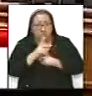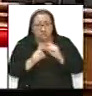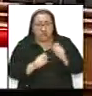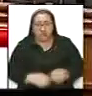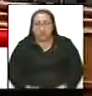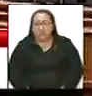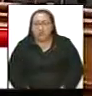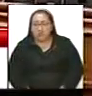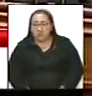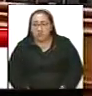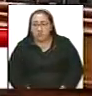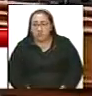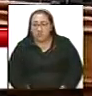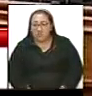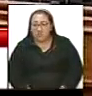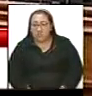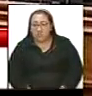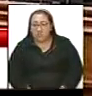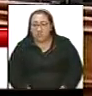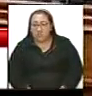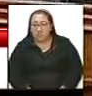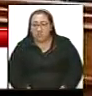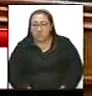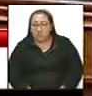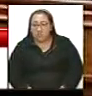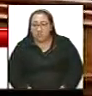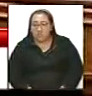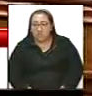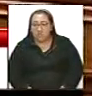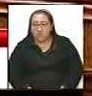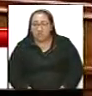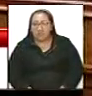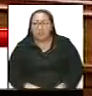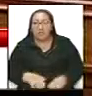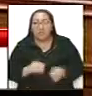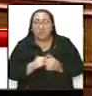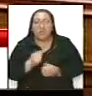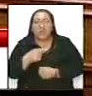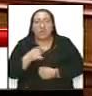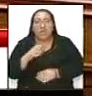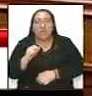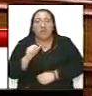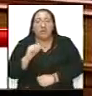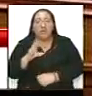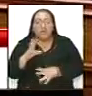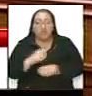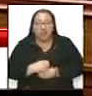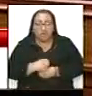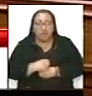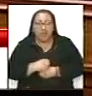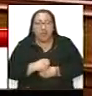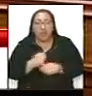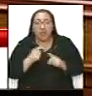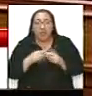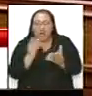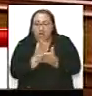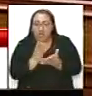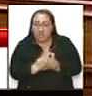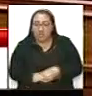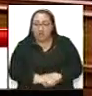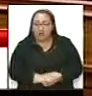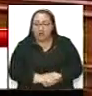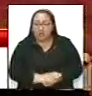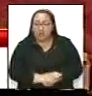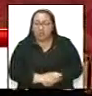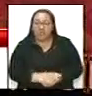interpelación. Es un ejercicio democrático, dijo. Sobre el término género, señaló que se está tomando en las escuelas, no como